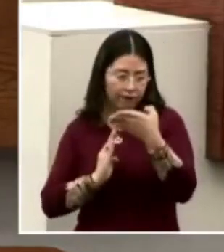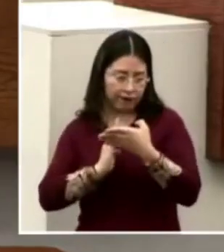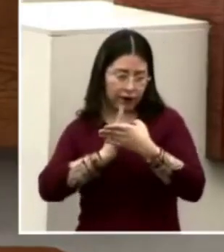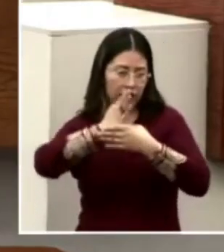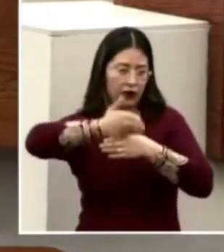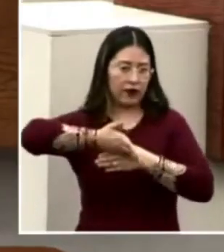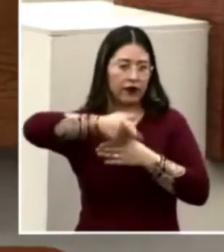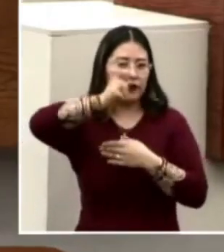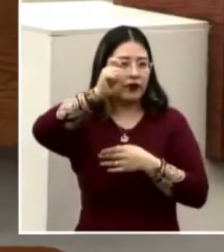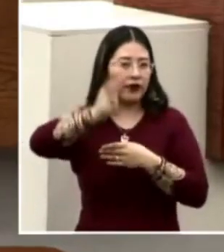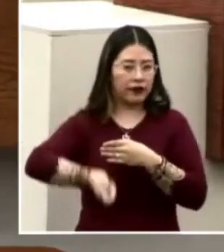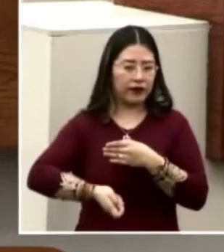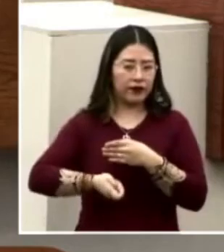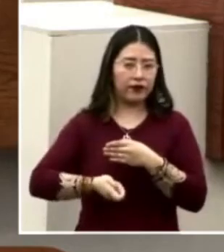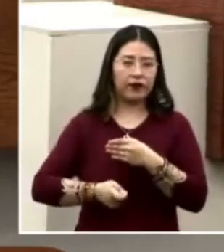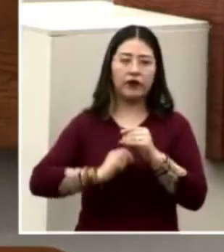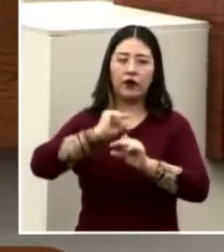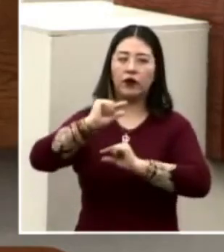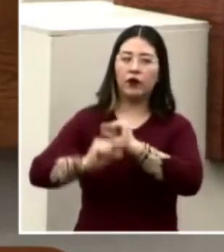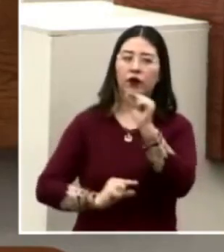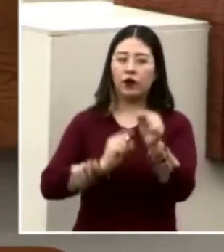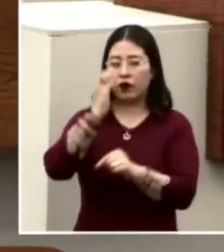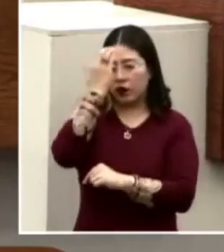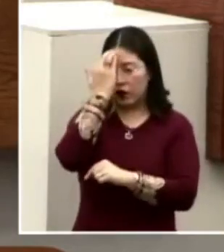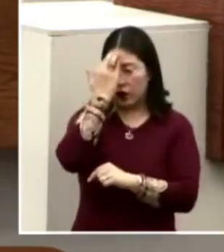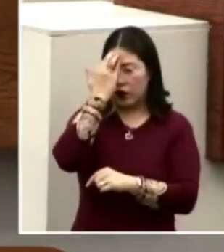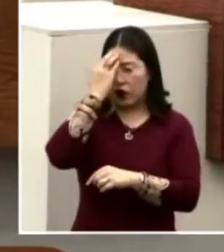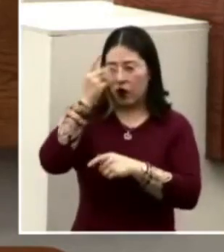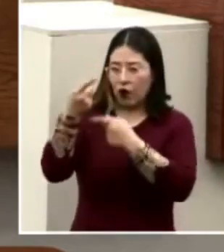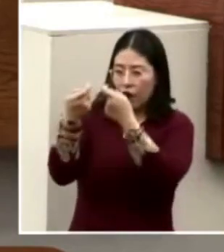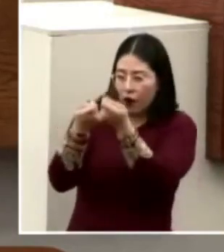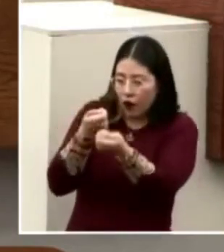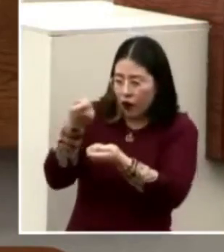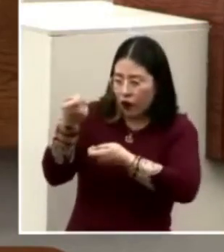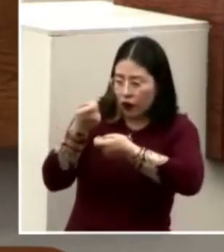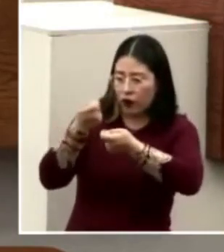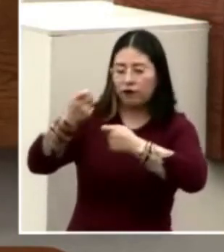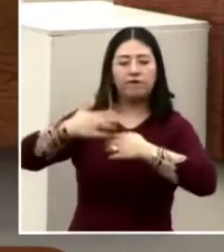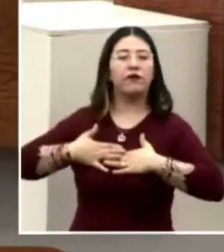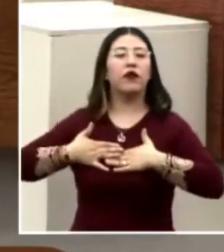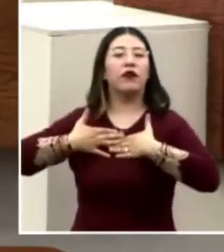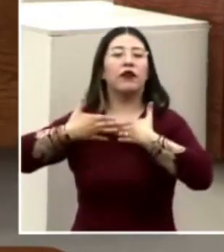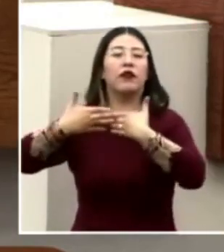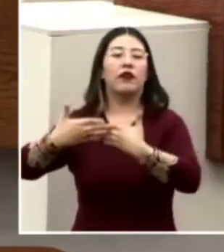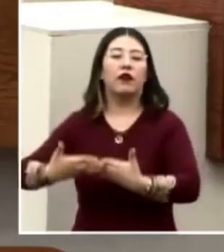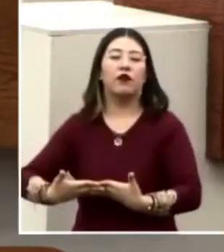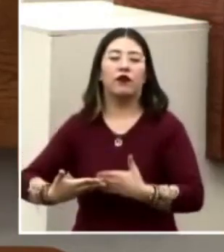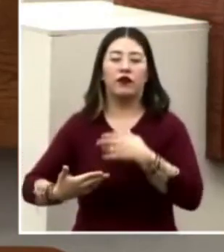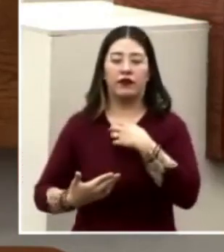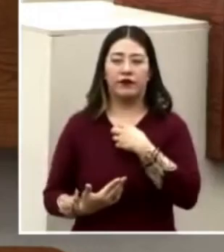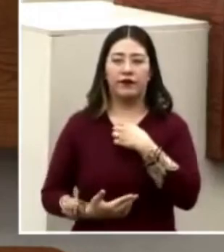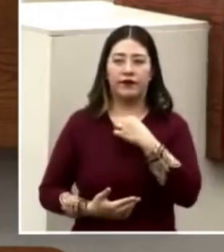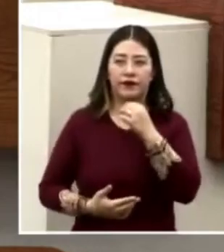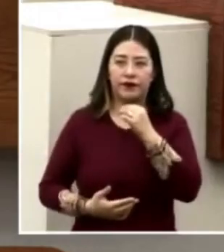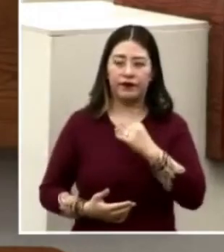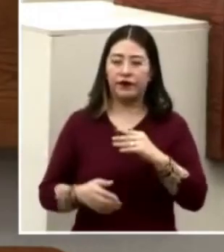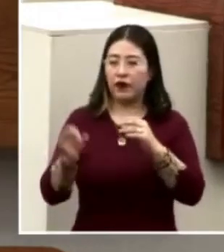la de los exámenes de control de confianza, de tal manera que es muy probable que en un